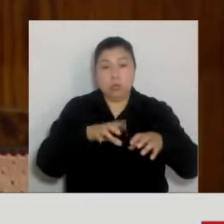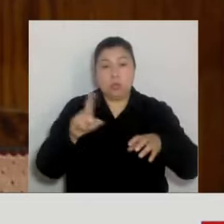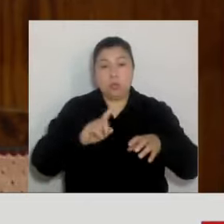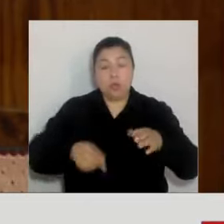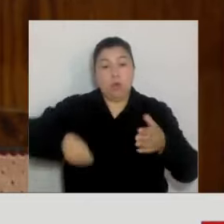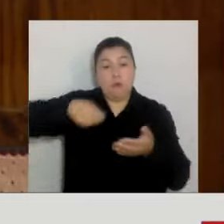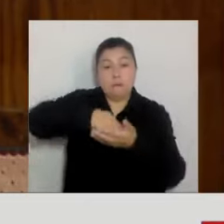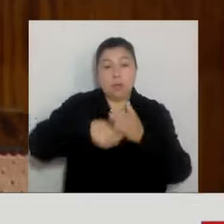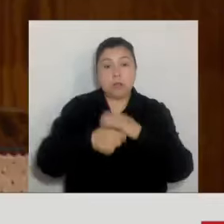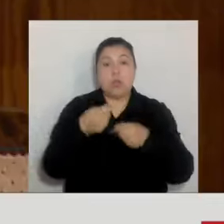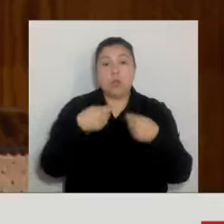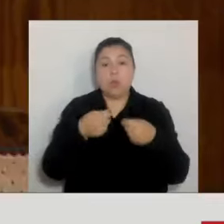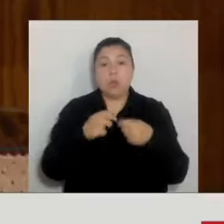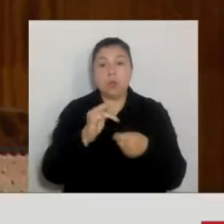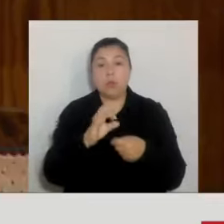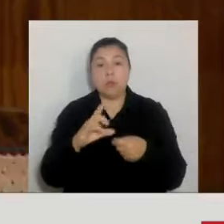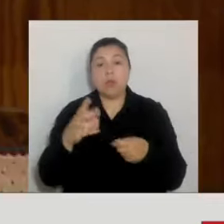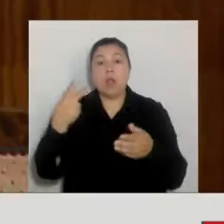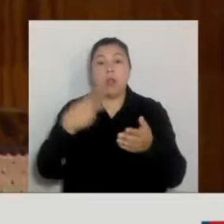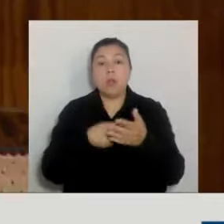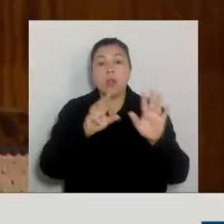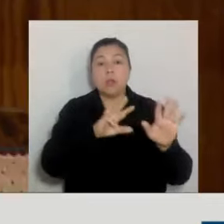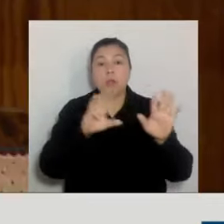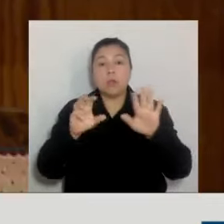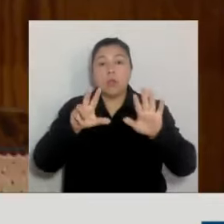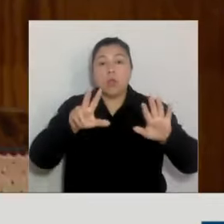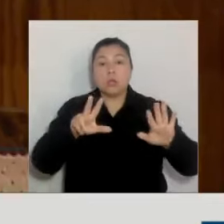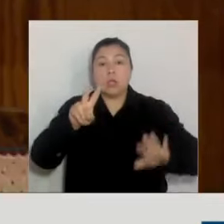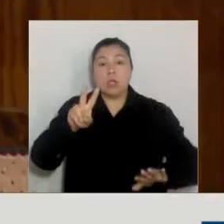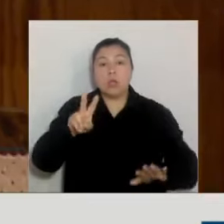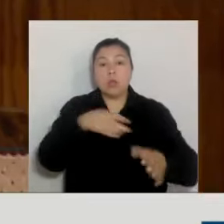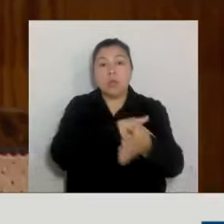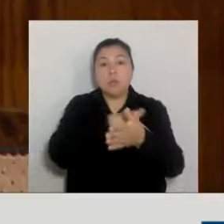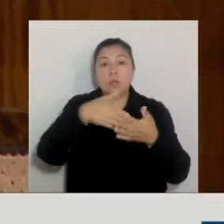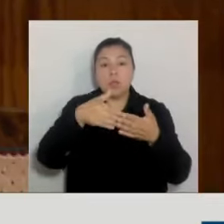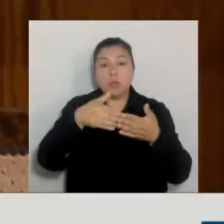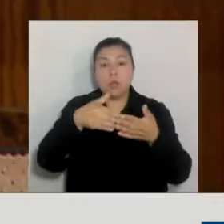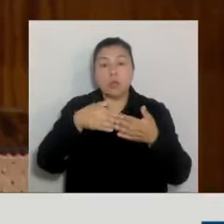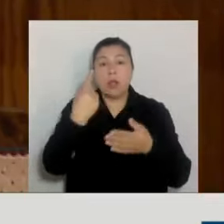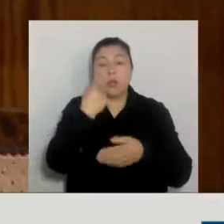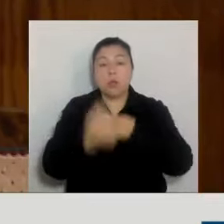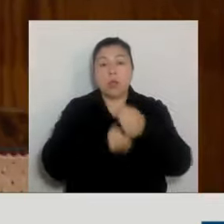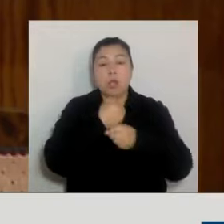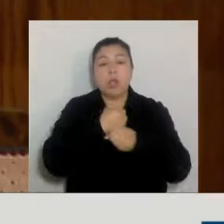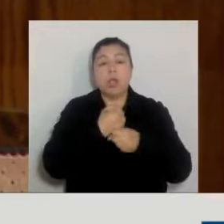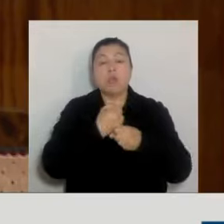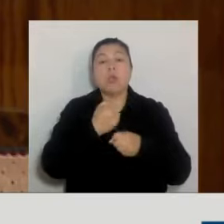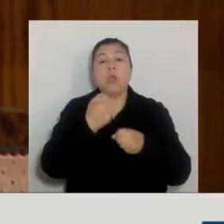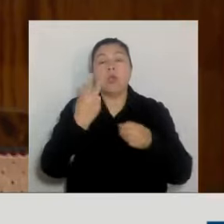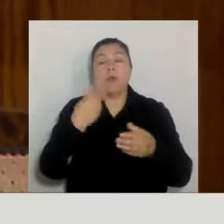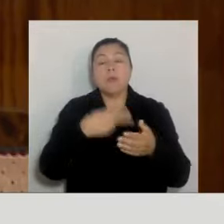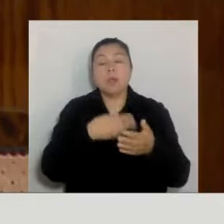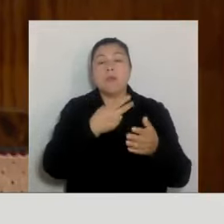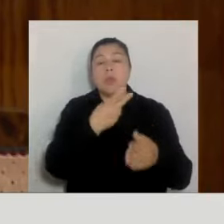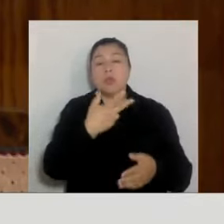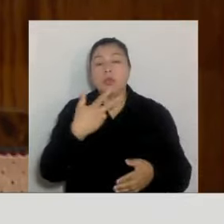fiscal de 2,982 millones en el primer año y 2,928 millones en